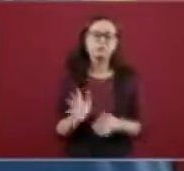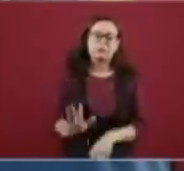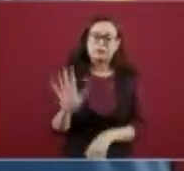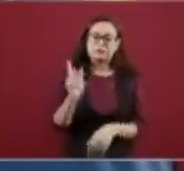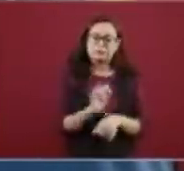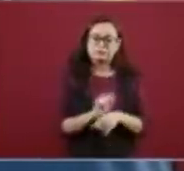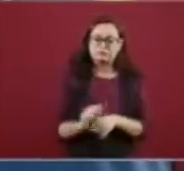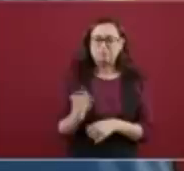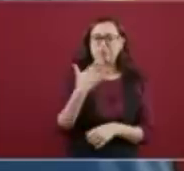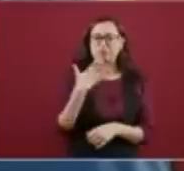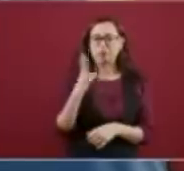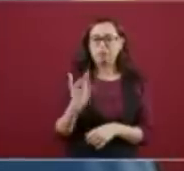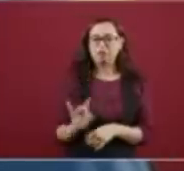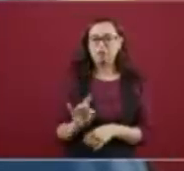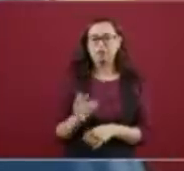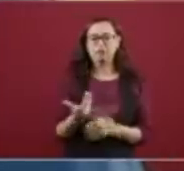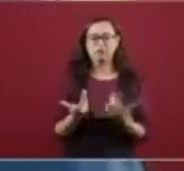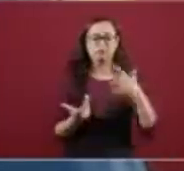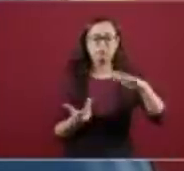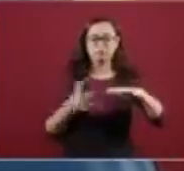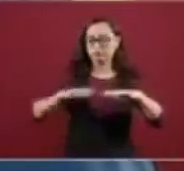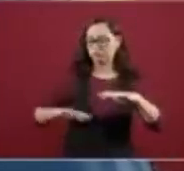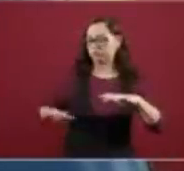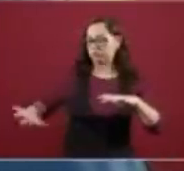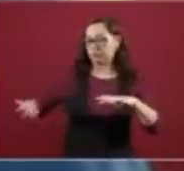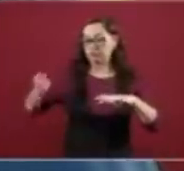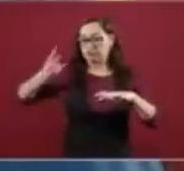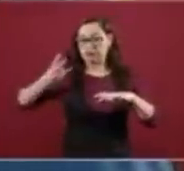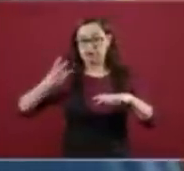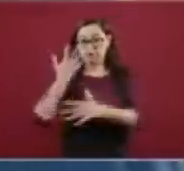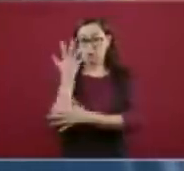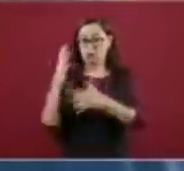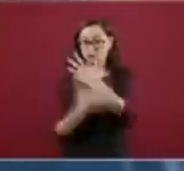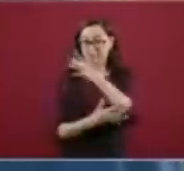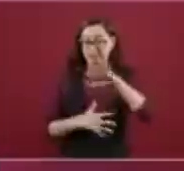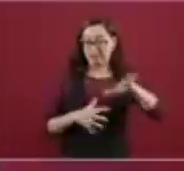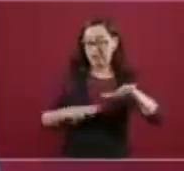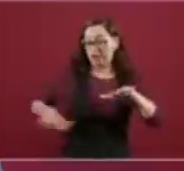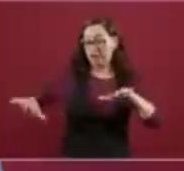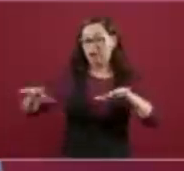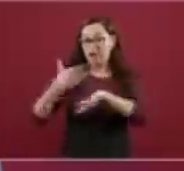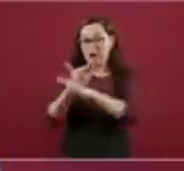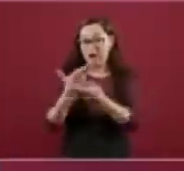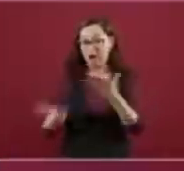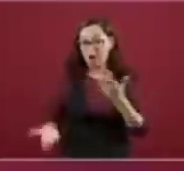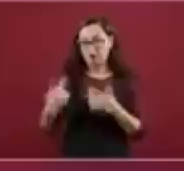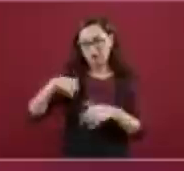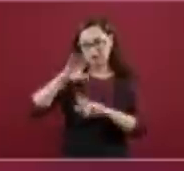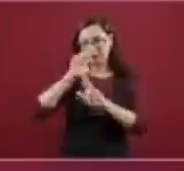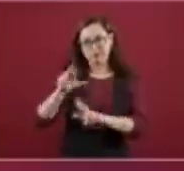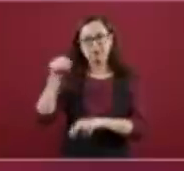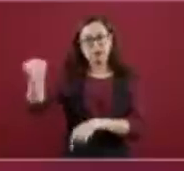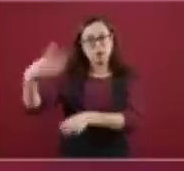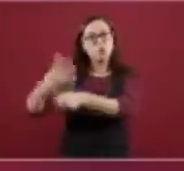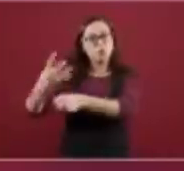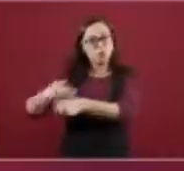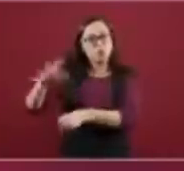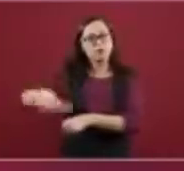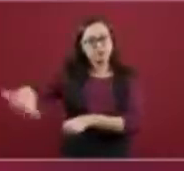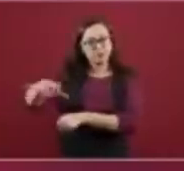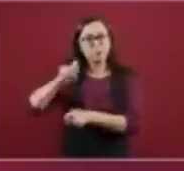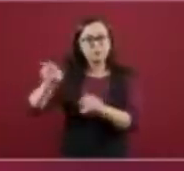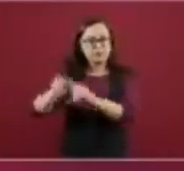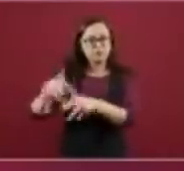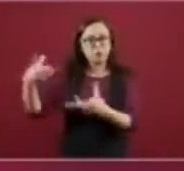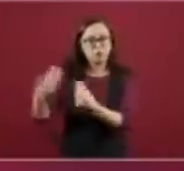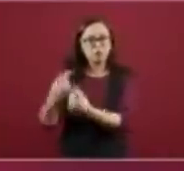que es reconocer cuatro secciones de un gran bosque, el que nosotros tengamos la posibilidad o las familias tengan la posibilidad